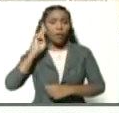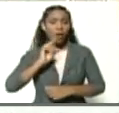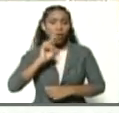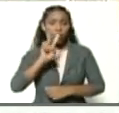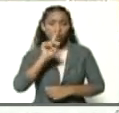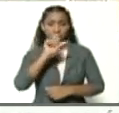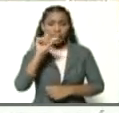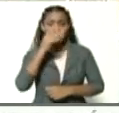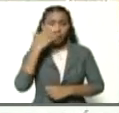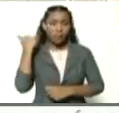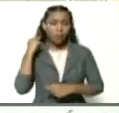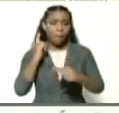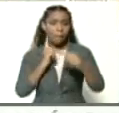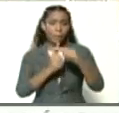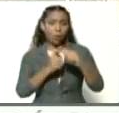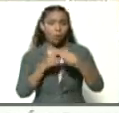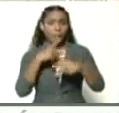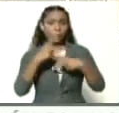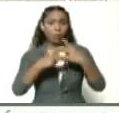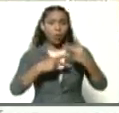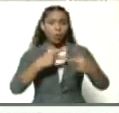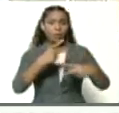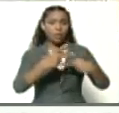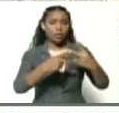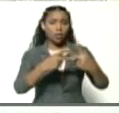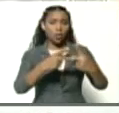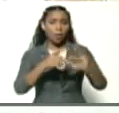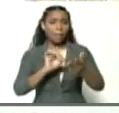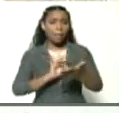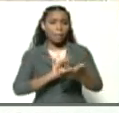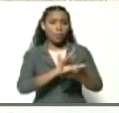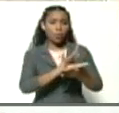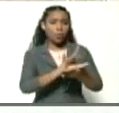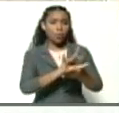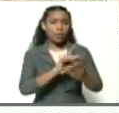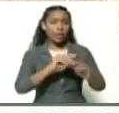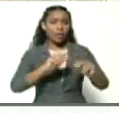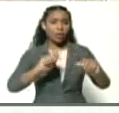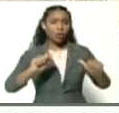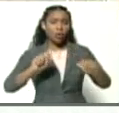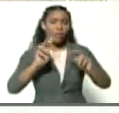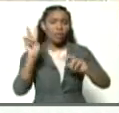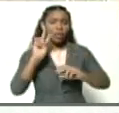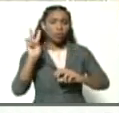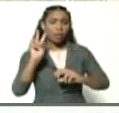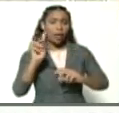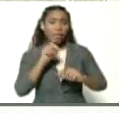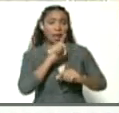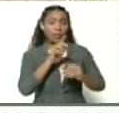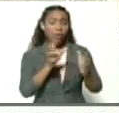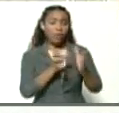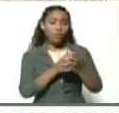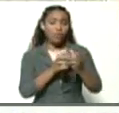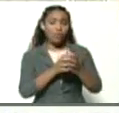semanas comenzamos el proceso de desalojo de territorio venezolano de estos